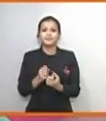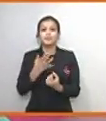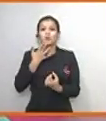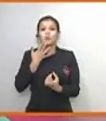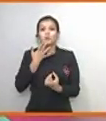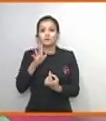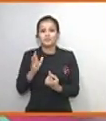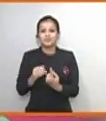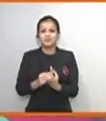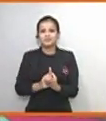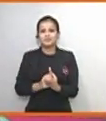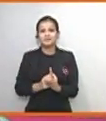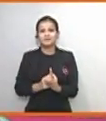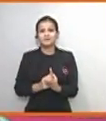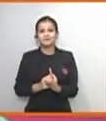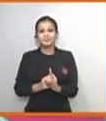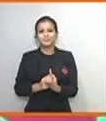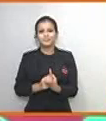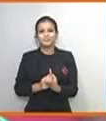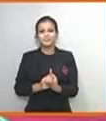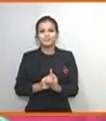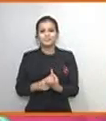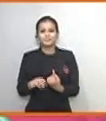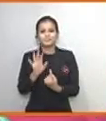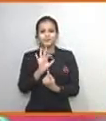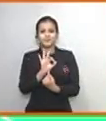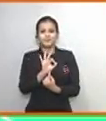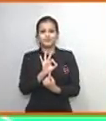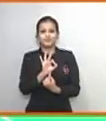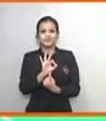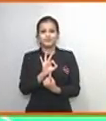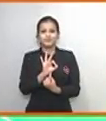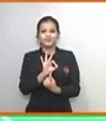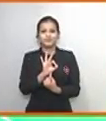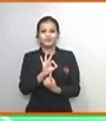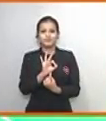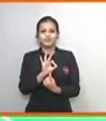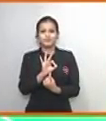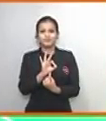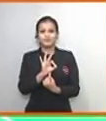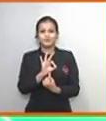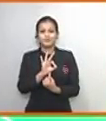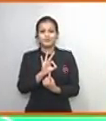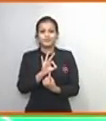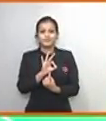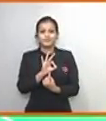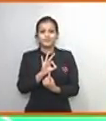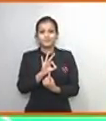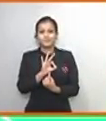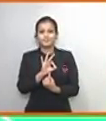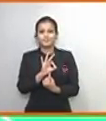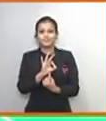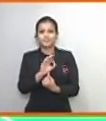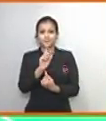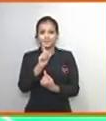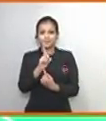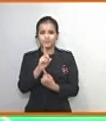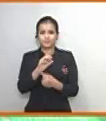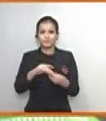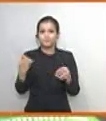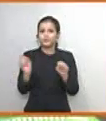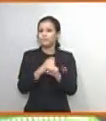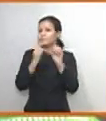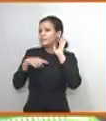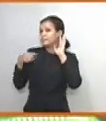suerte. Y este es el 9, segundo dígito, suerte. Y este es el 1. El